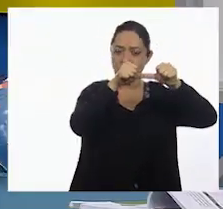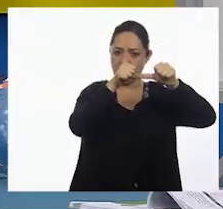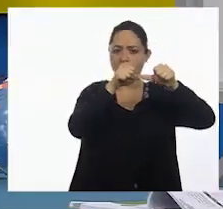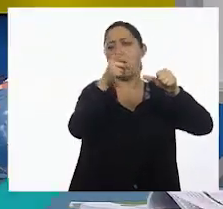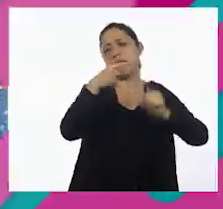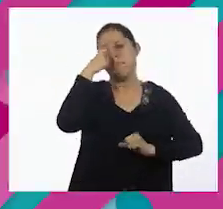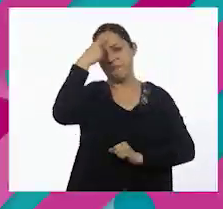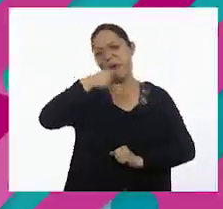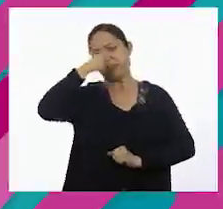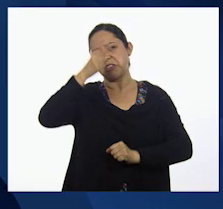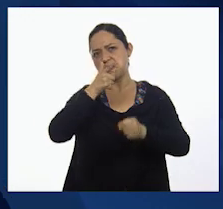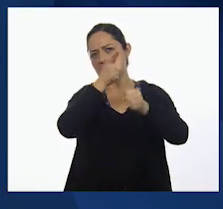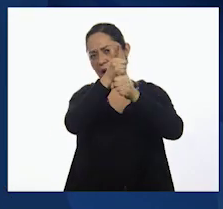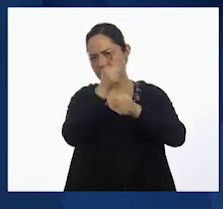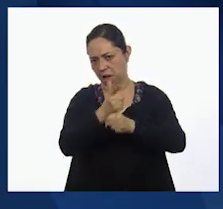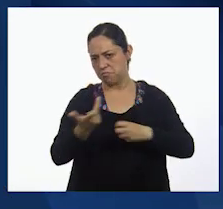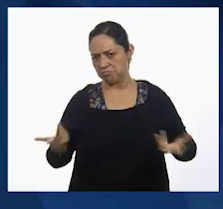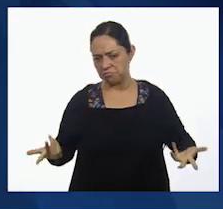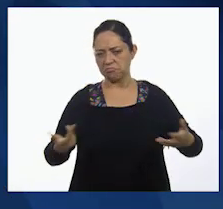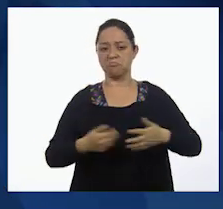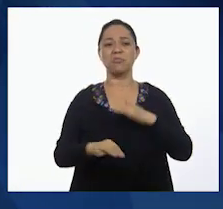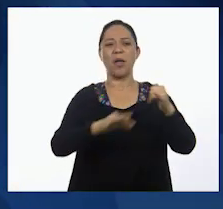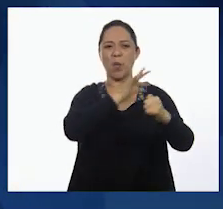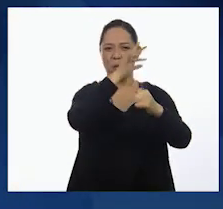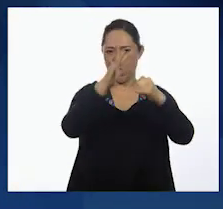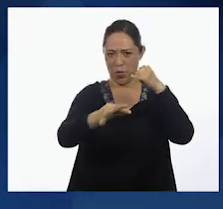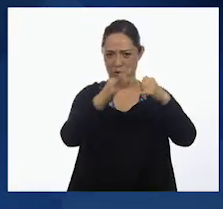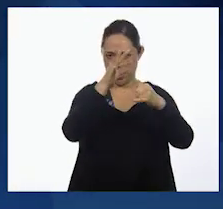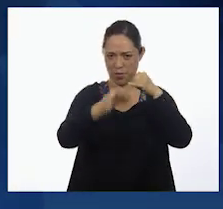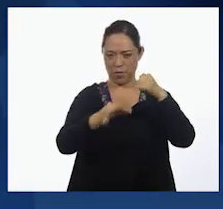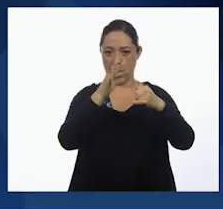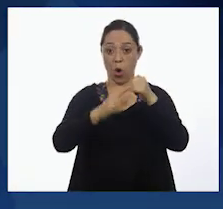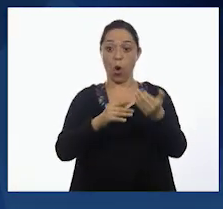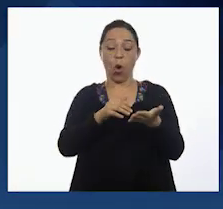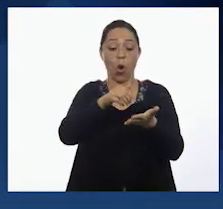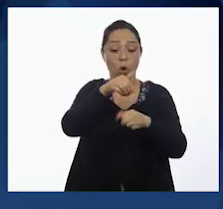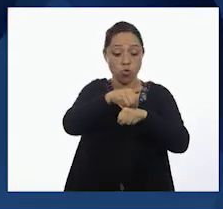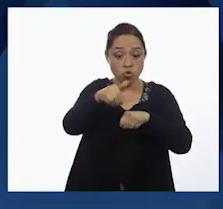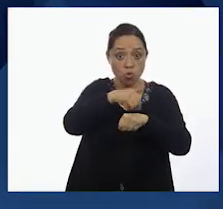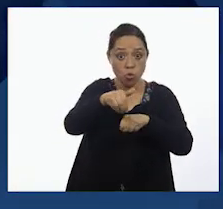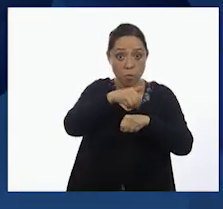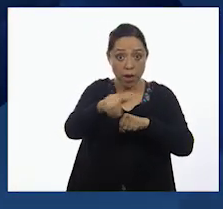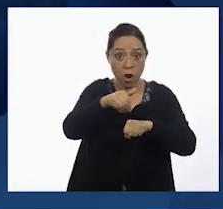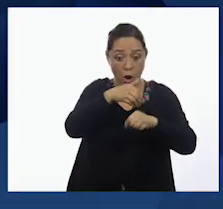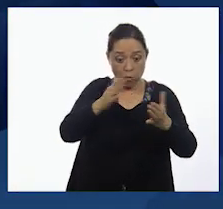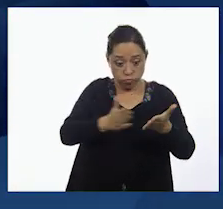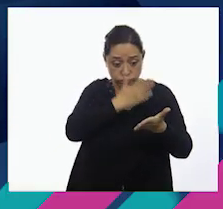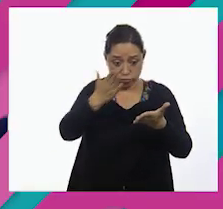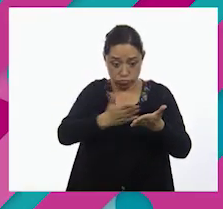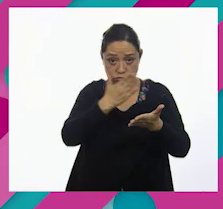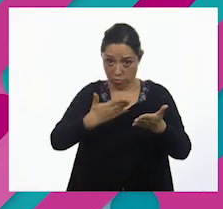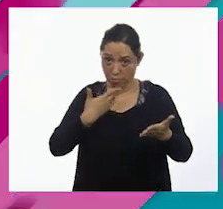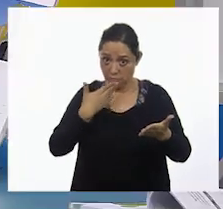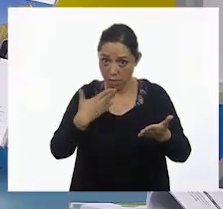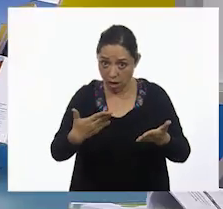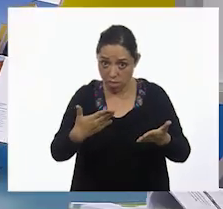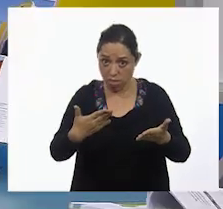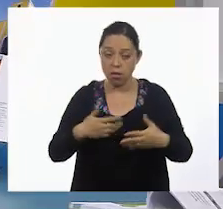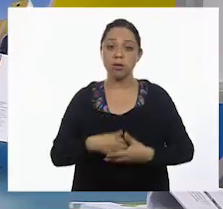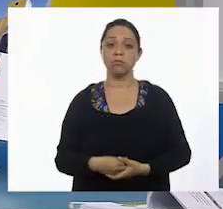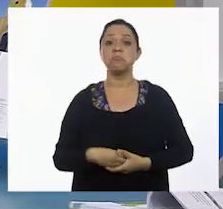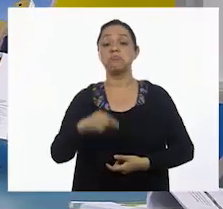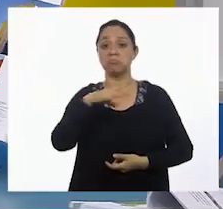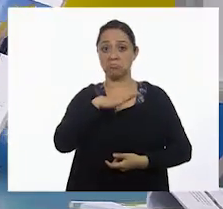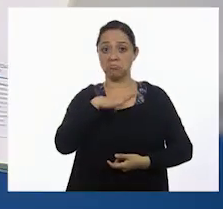fácil. Y finalmente nos pregunta, ¿la paginación es correcta? Pues también tenemos aquí la página.